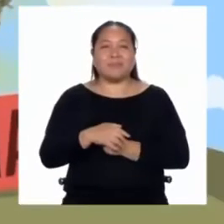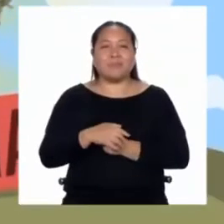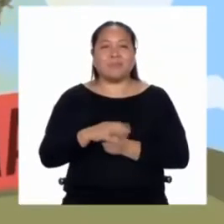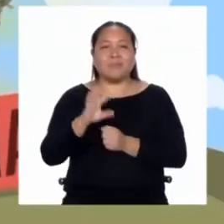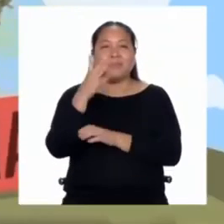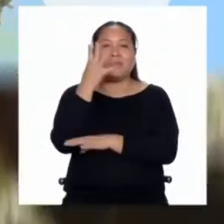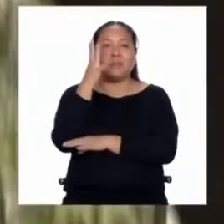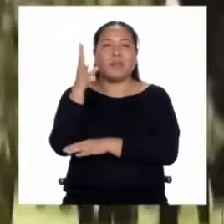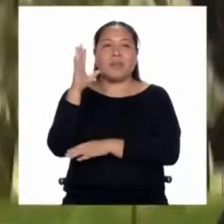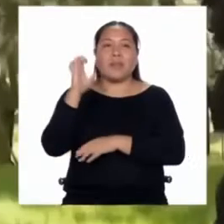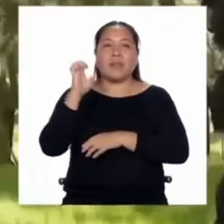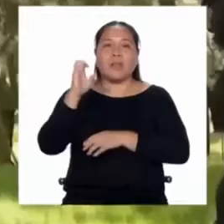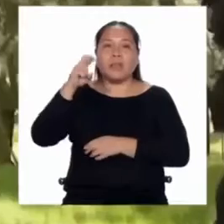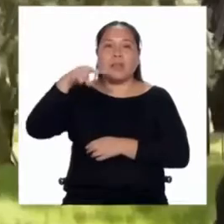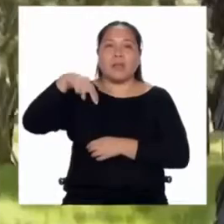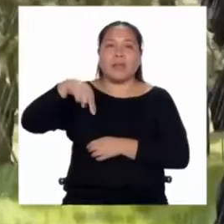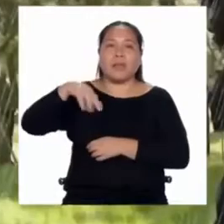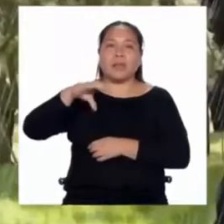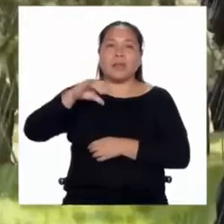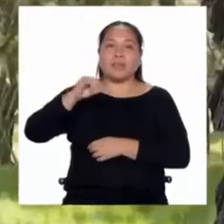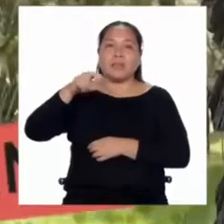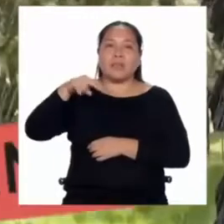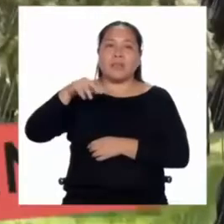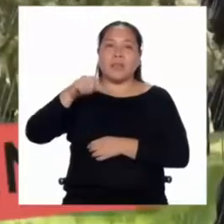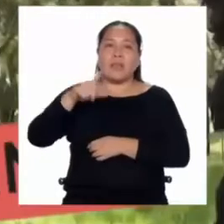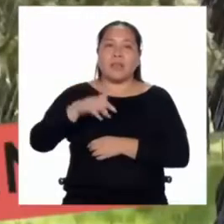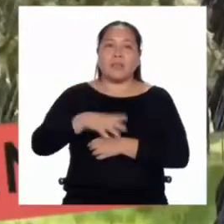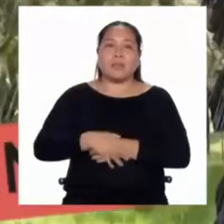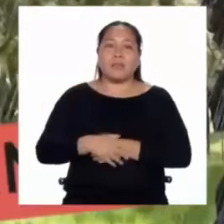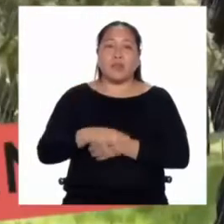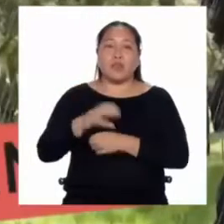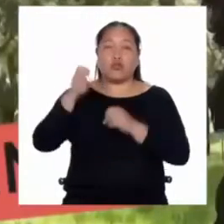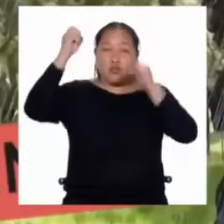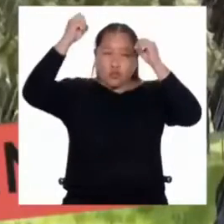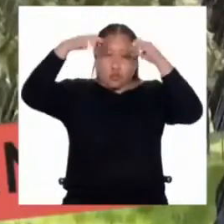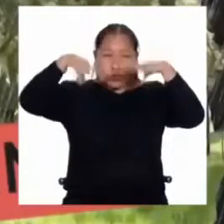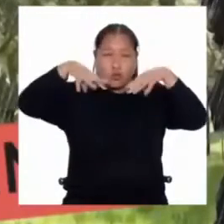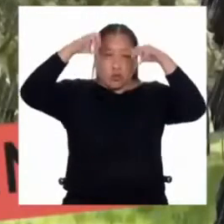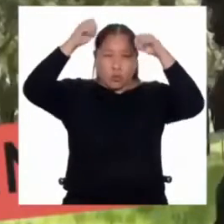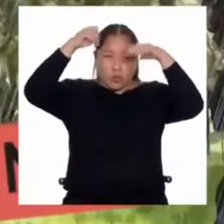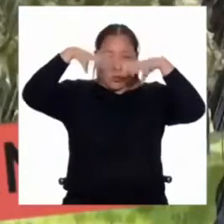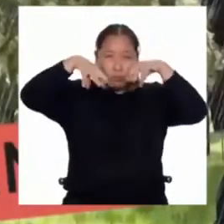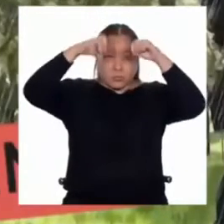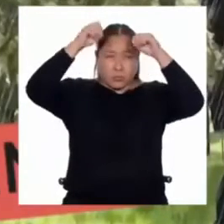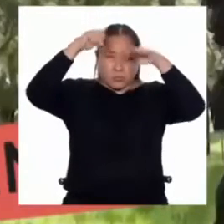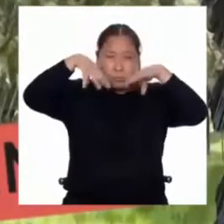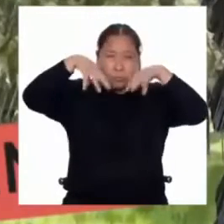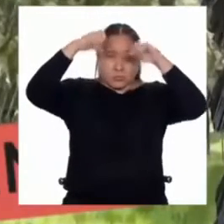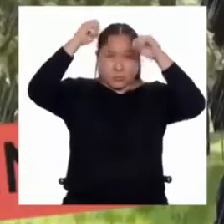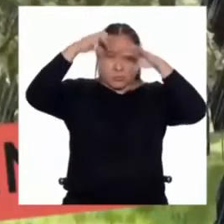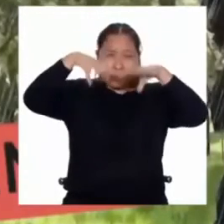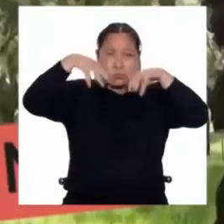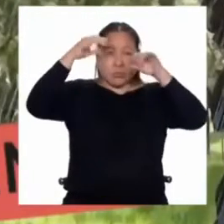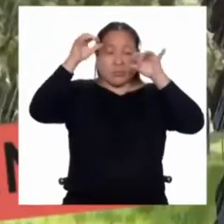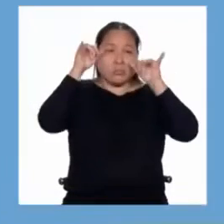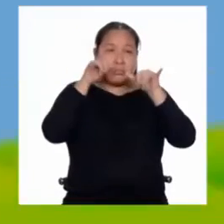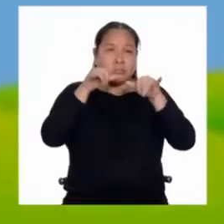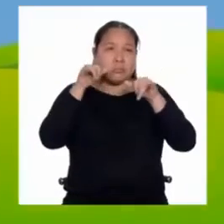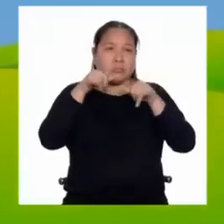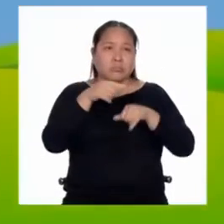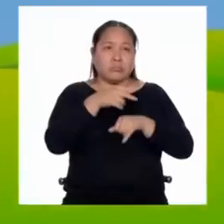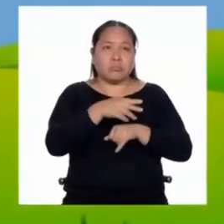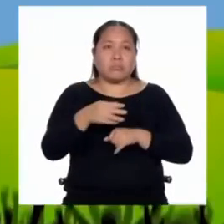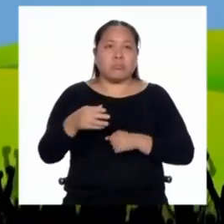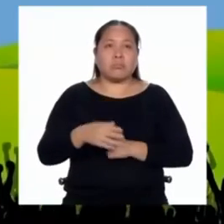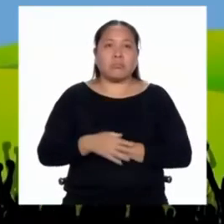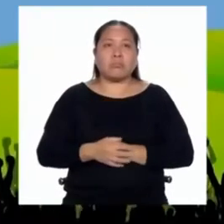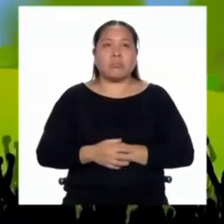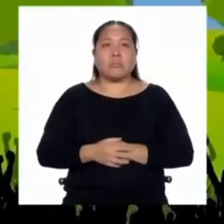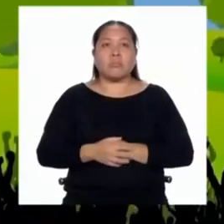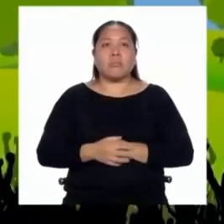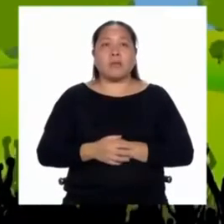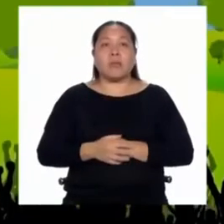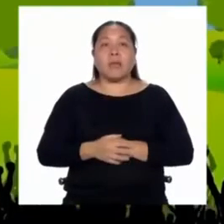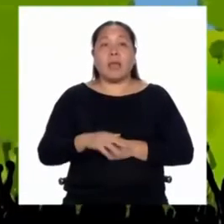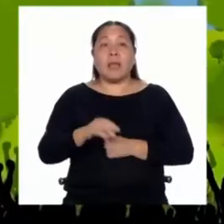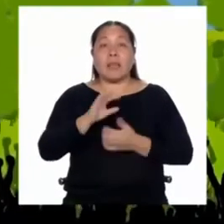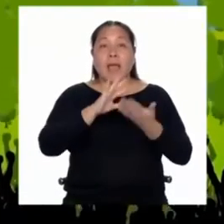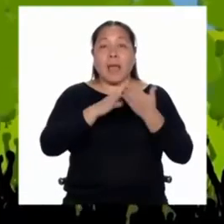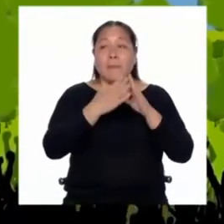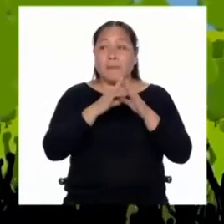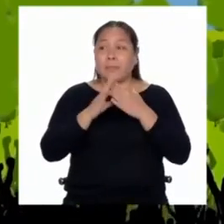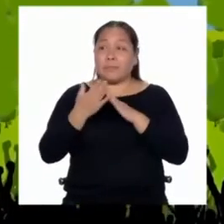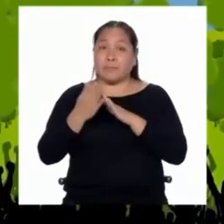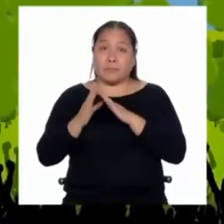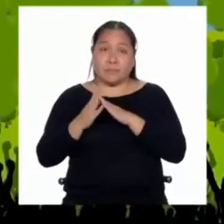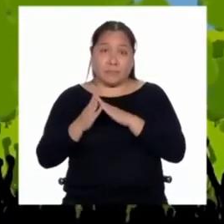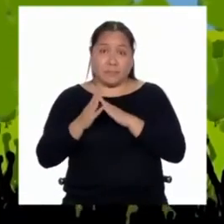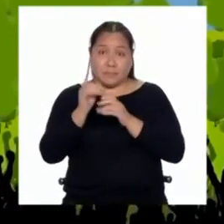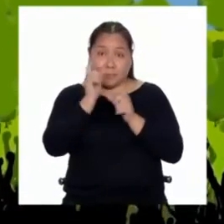encinar. Pero cuando las lluvias son abundantes, el arco nocal llega con todo y se queda allí. Por otro lado, a la población le encanta